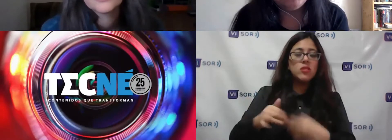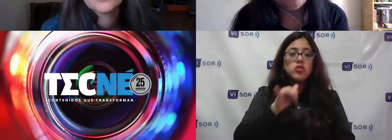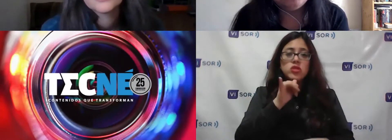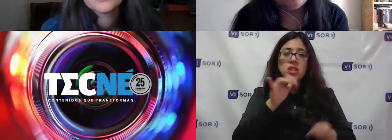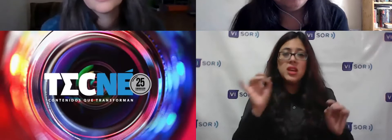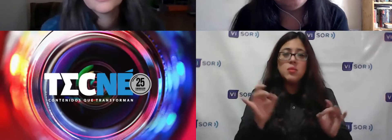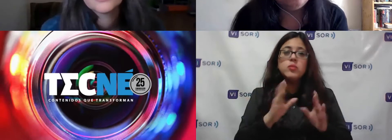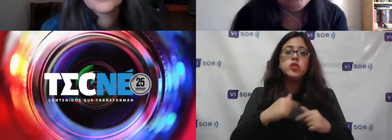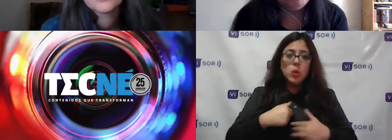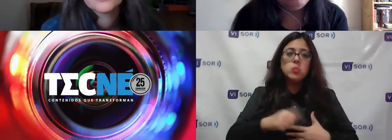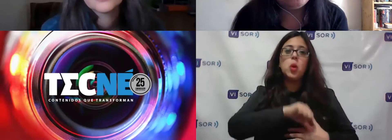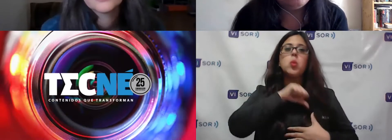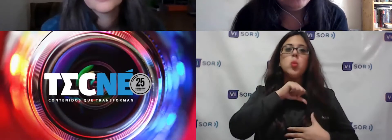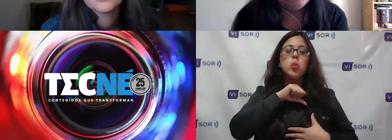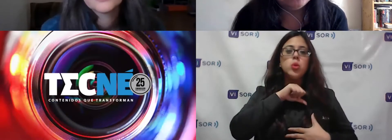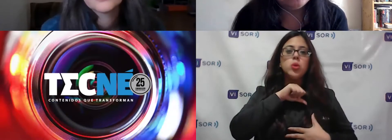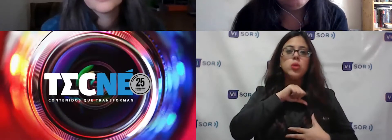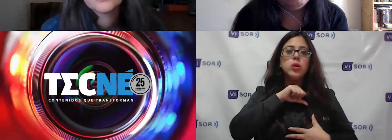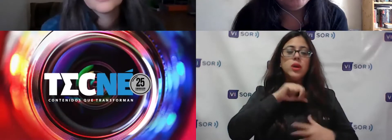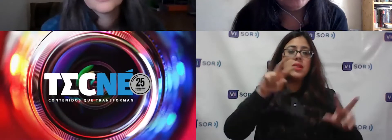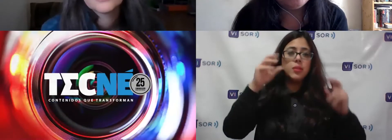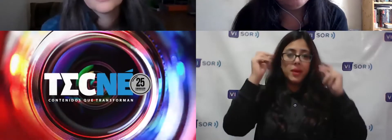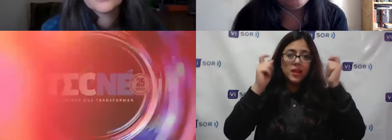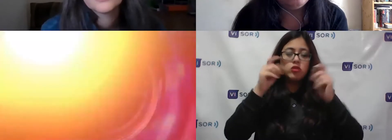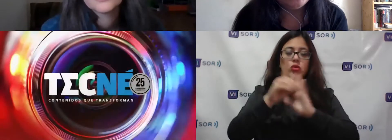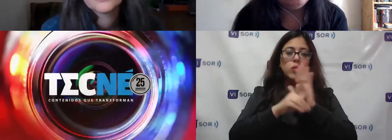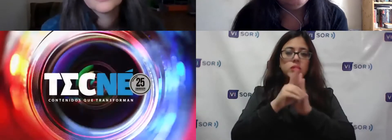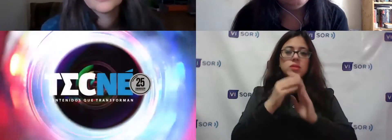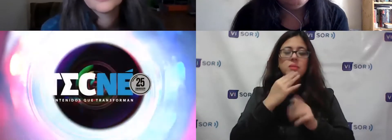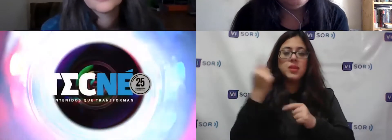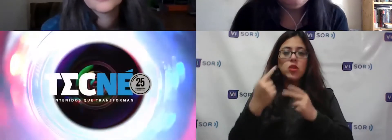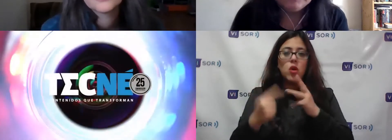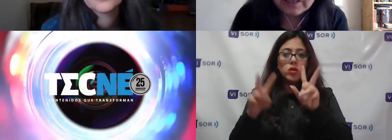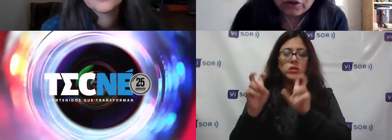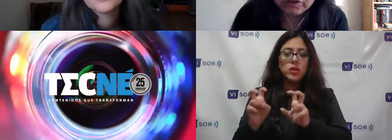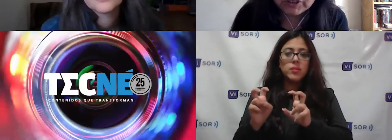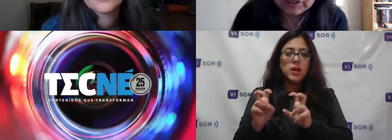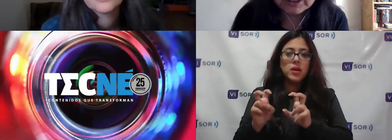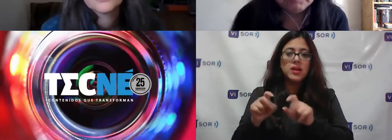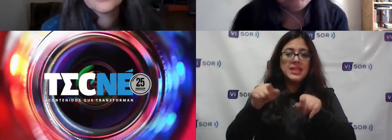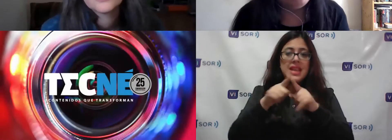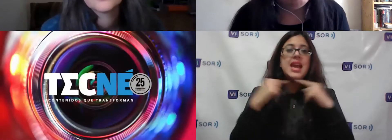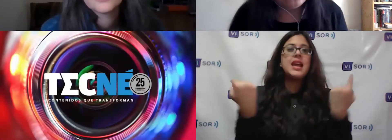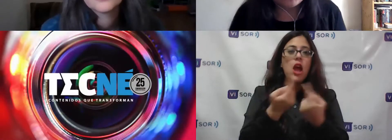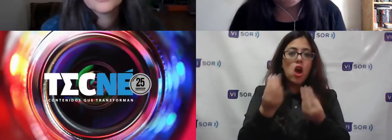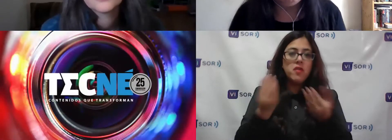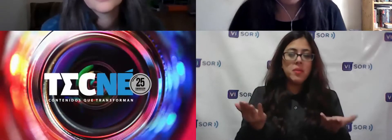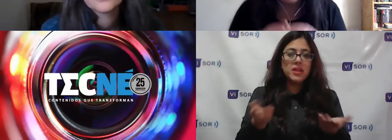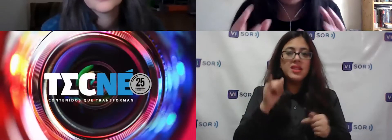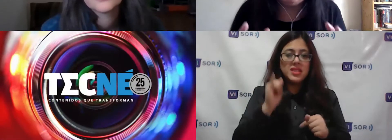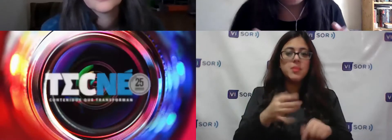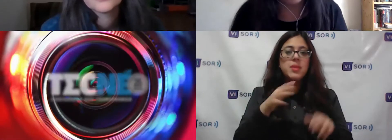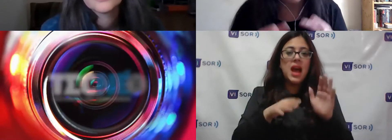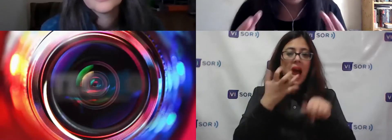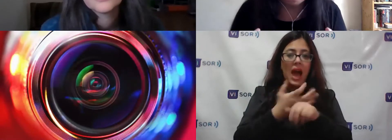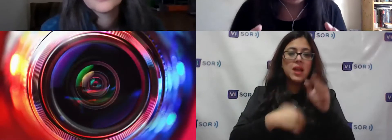prolijidad de distinto ámbito no sólo de la creación documental sino otras cosas en general obviamente siempre hay más cosas pero en